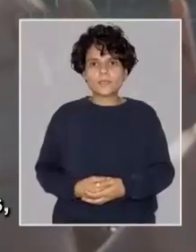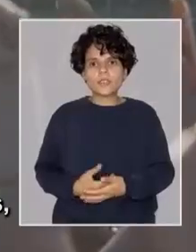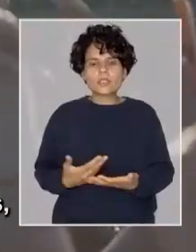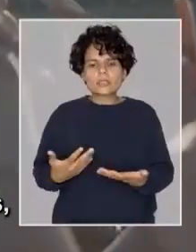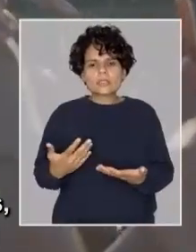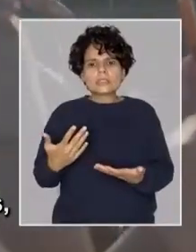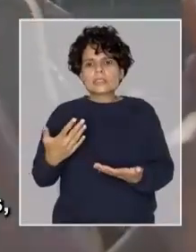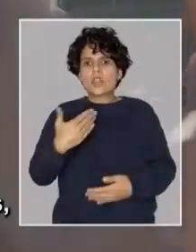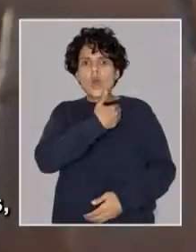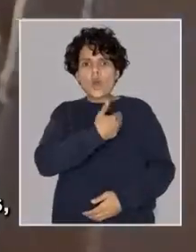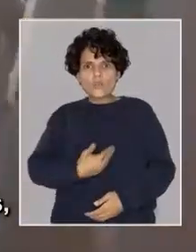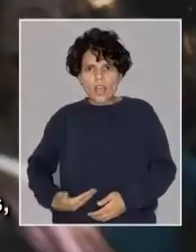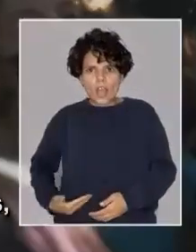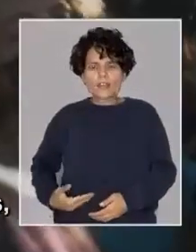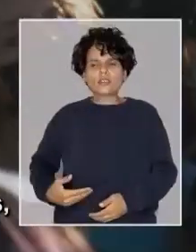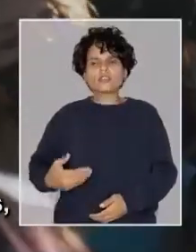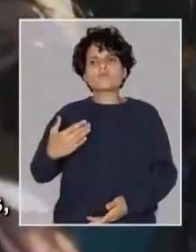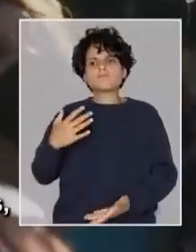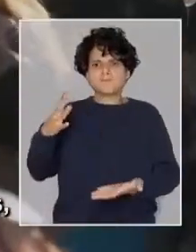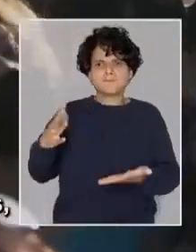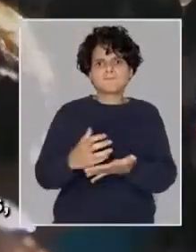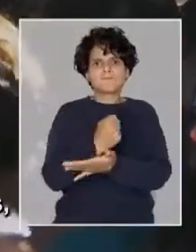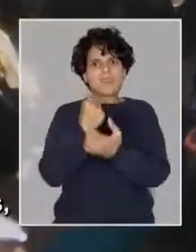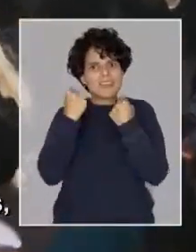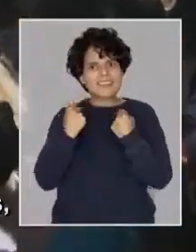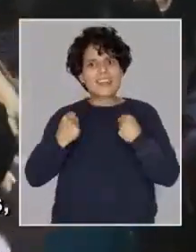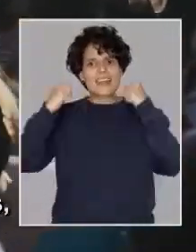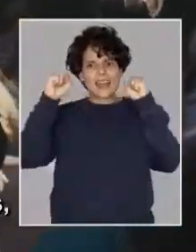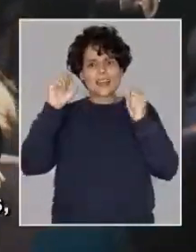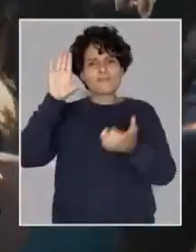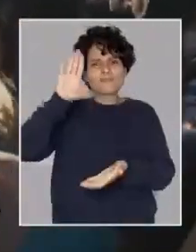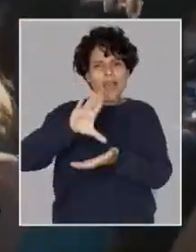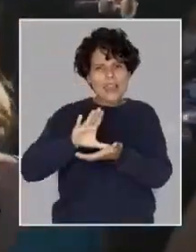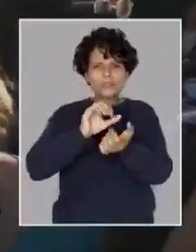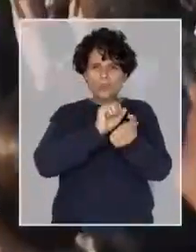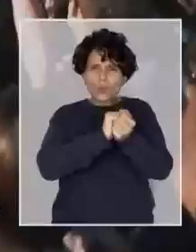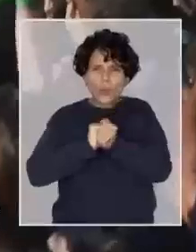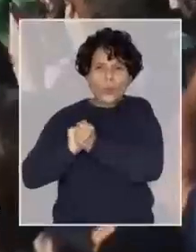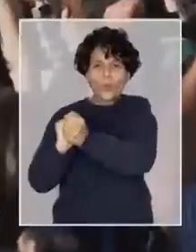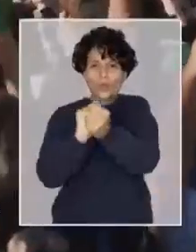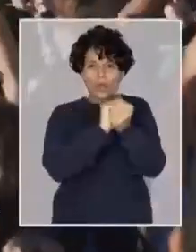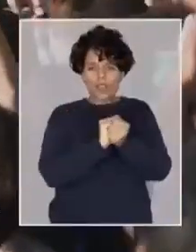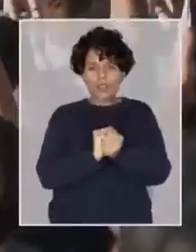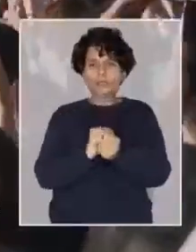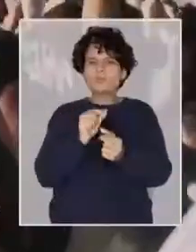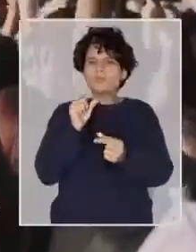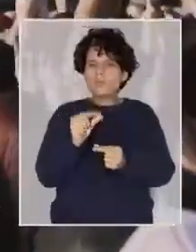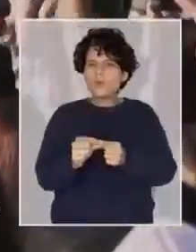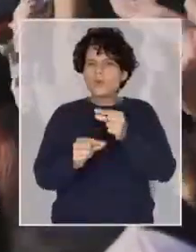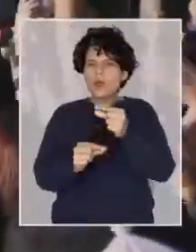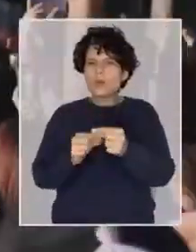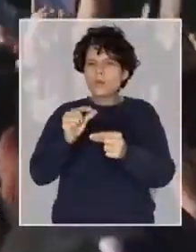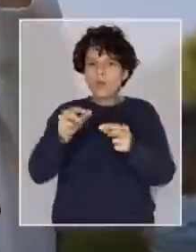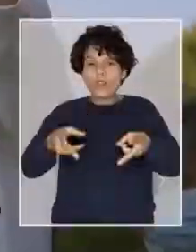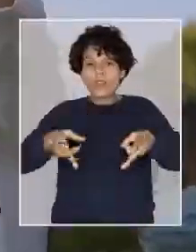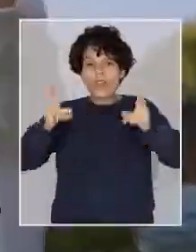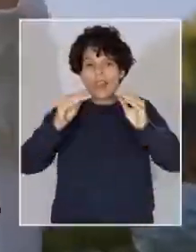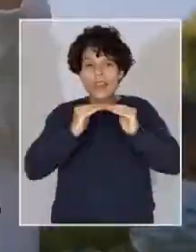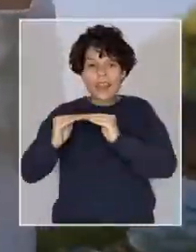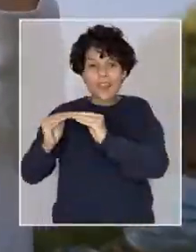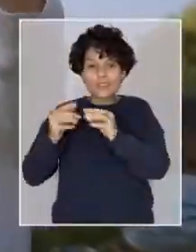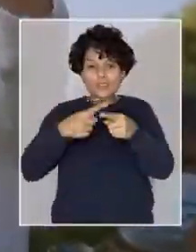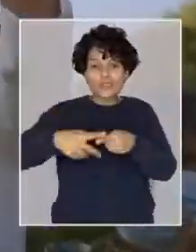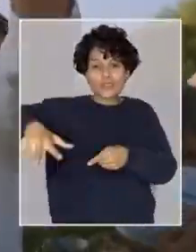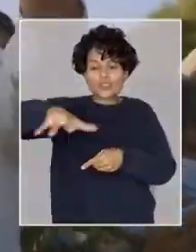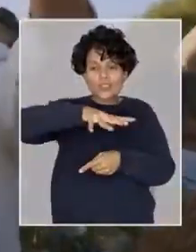logramos instalar este gobierno que nos una como país, podemos lograr ir avanzando en estos derechos